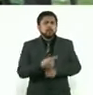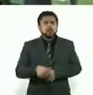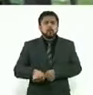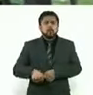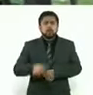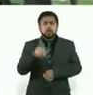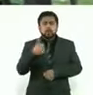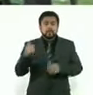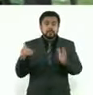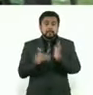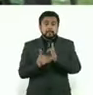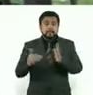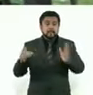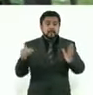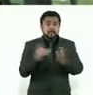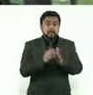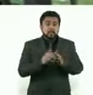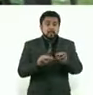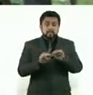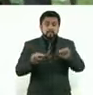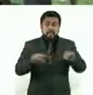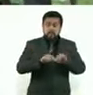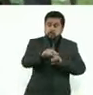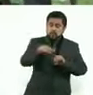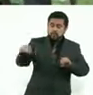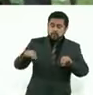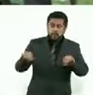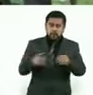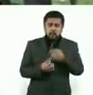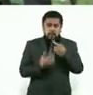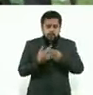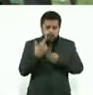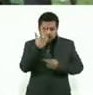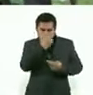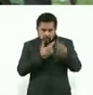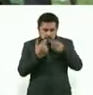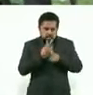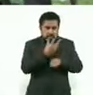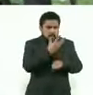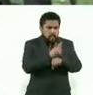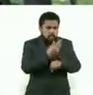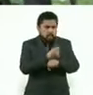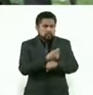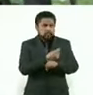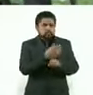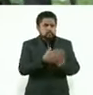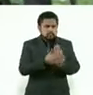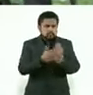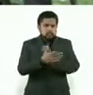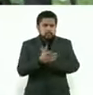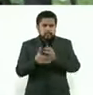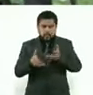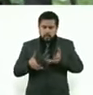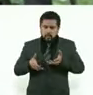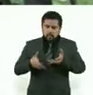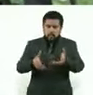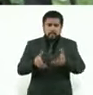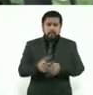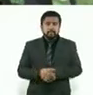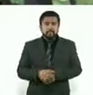11.400.000 metros cuadrados entre bacheos, mapeos y la superficie de la red vial primaria. En